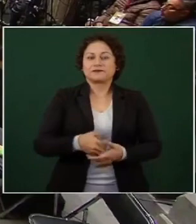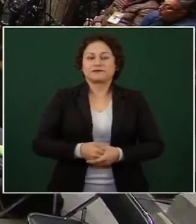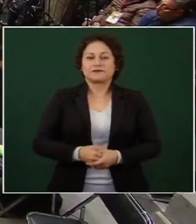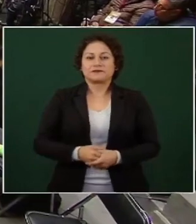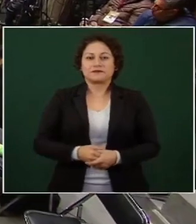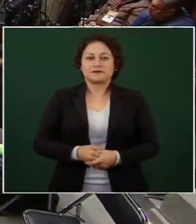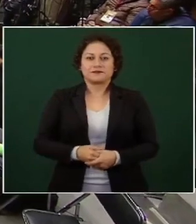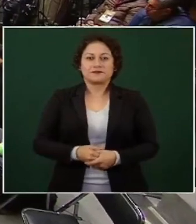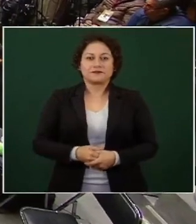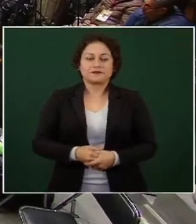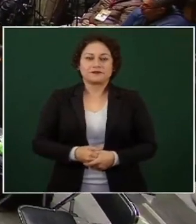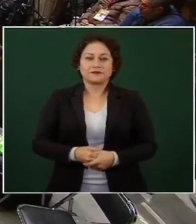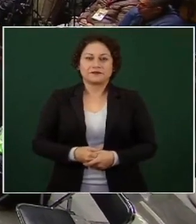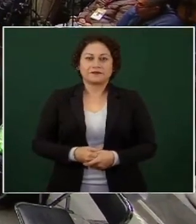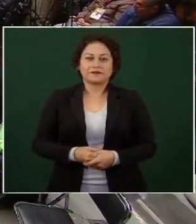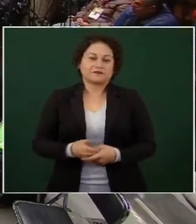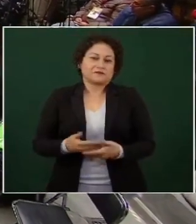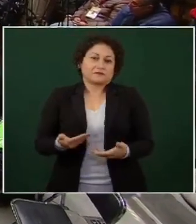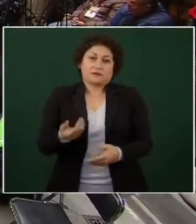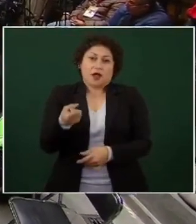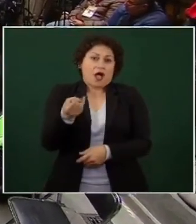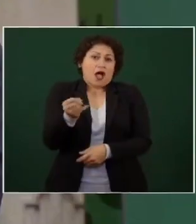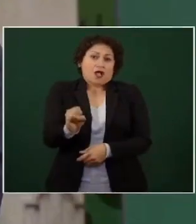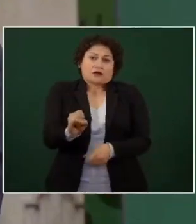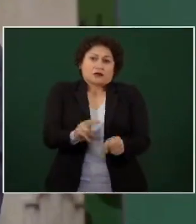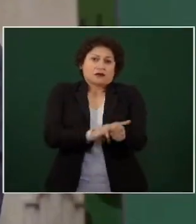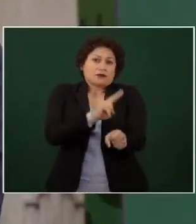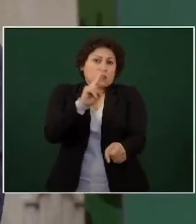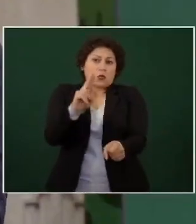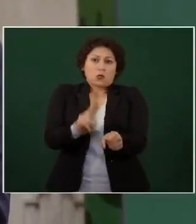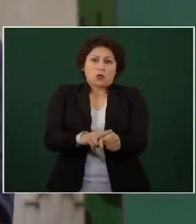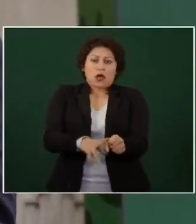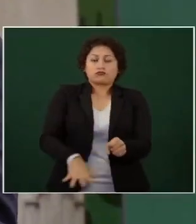la norma